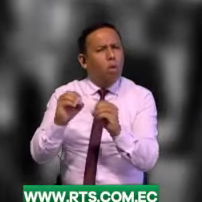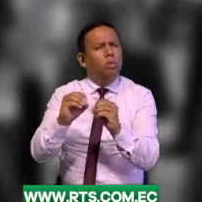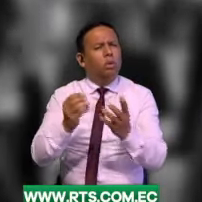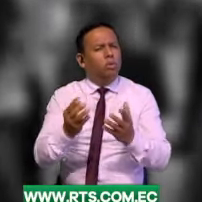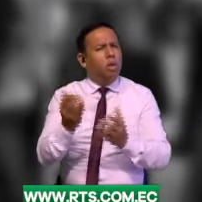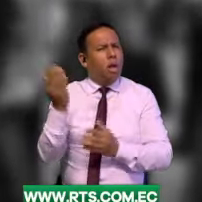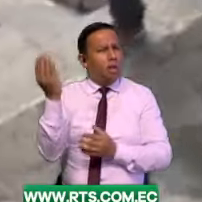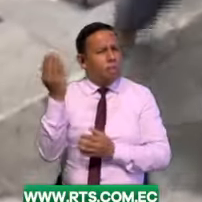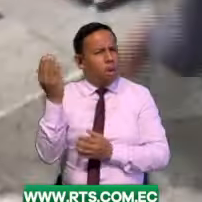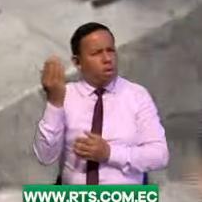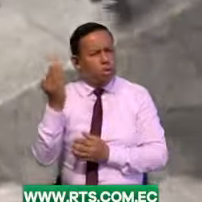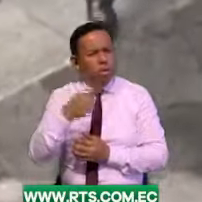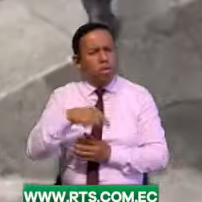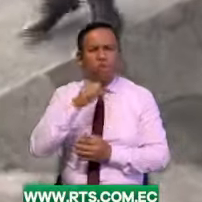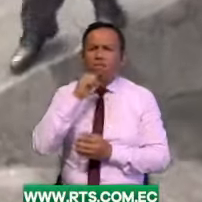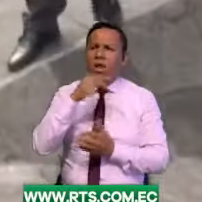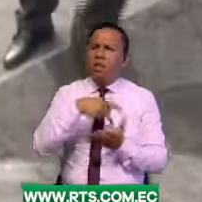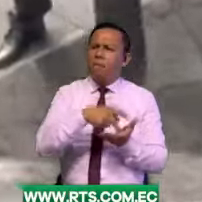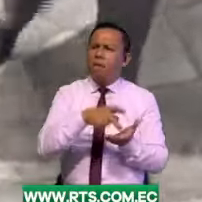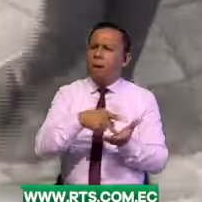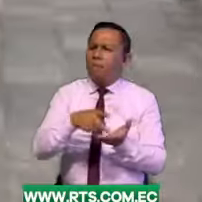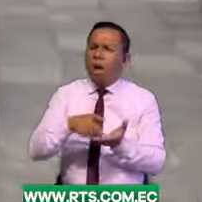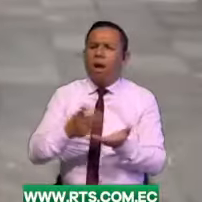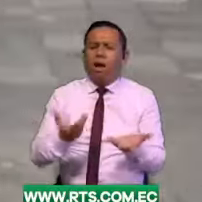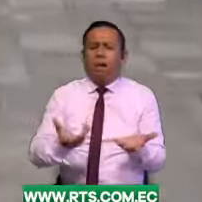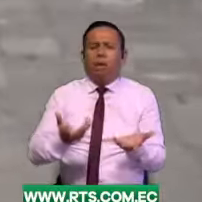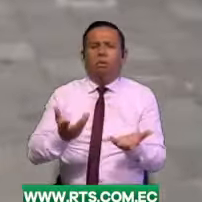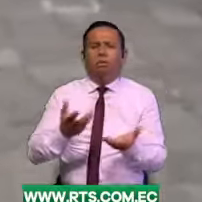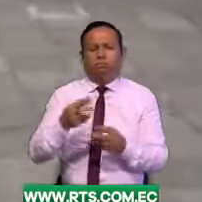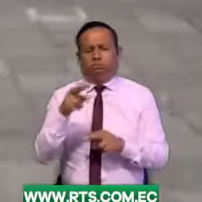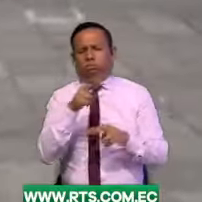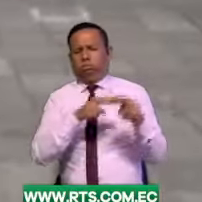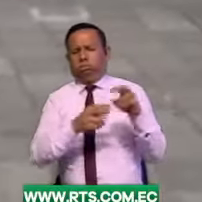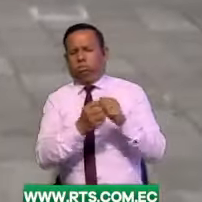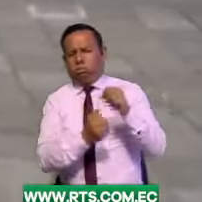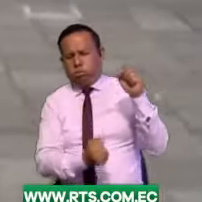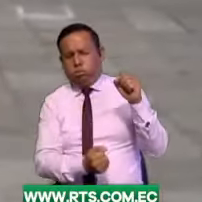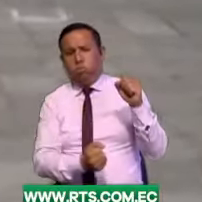dejó al descubierto las supuestas anomalías, informó Héctor Romero.